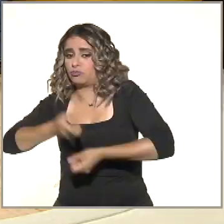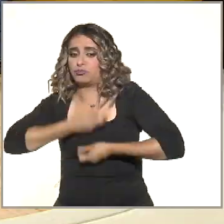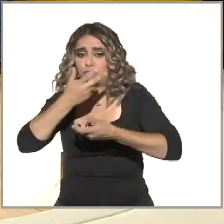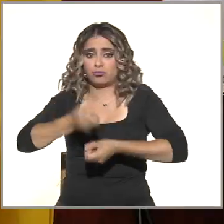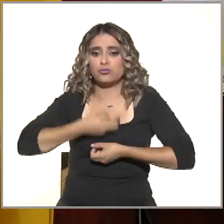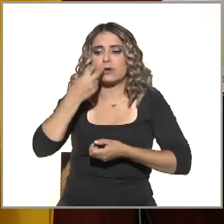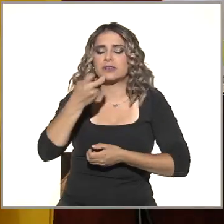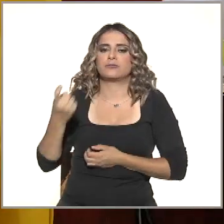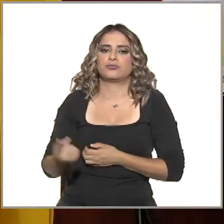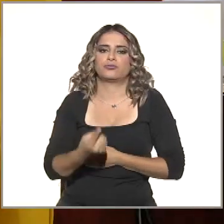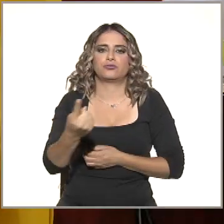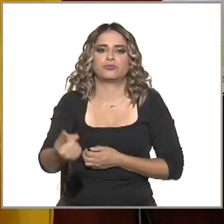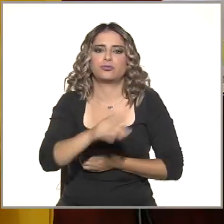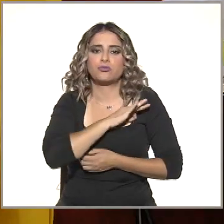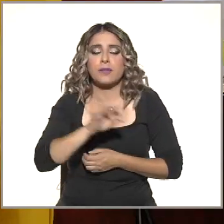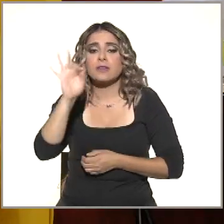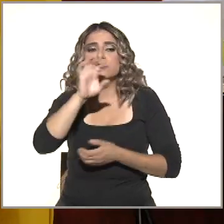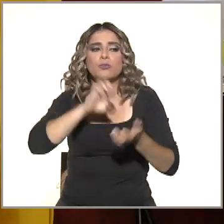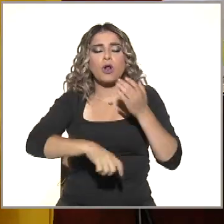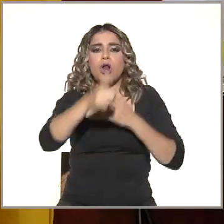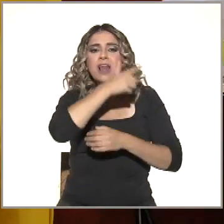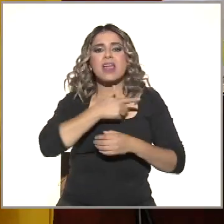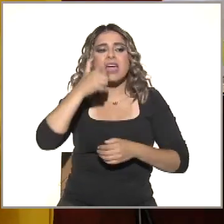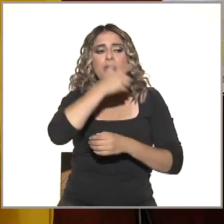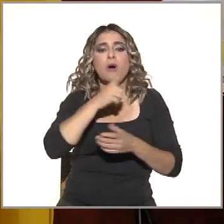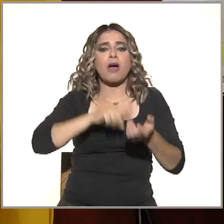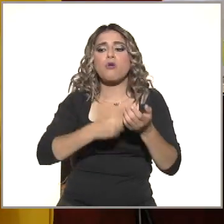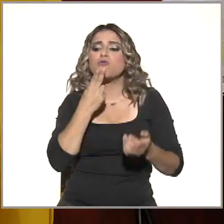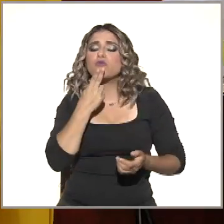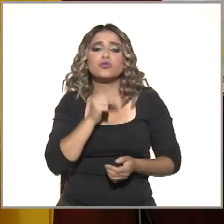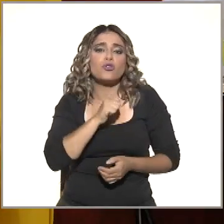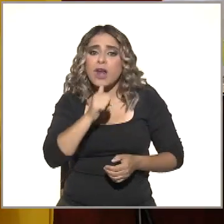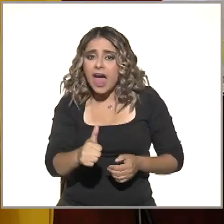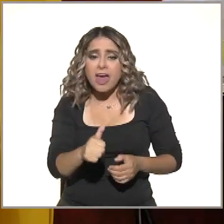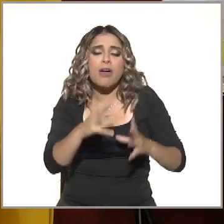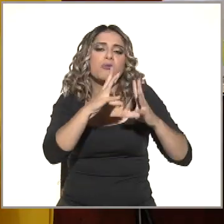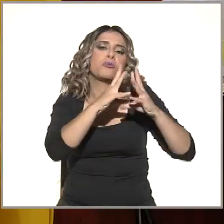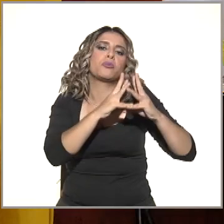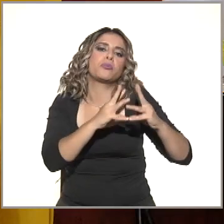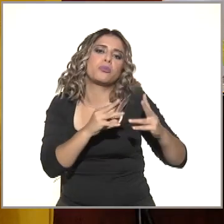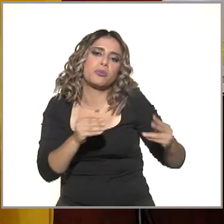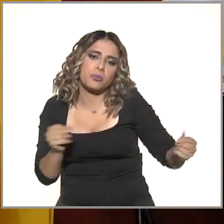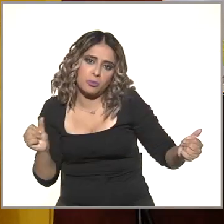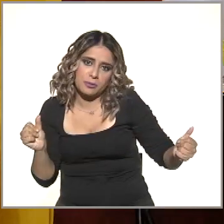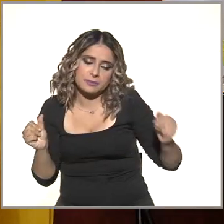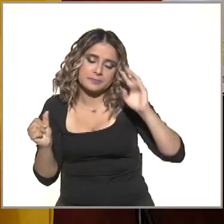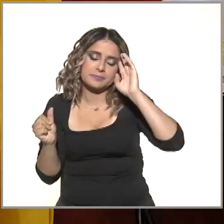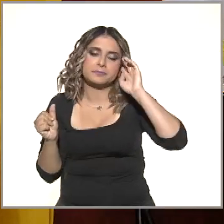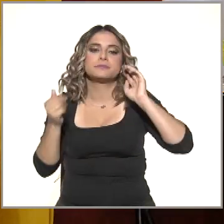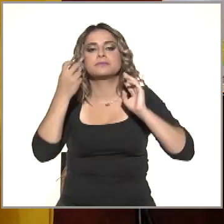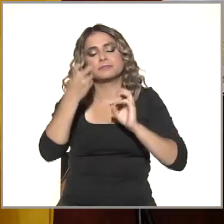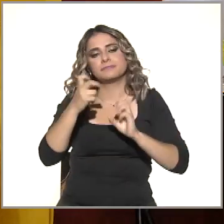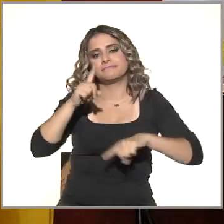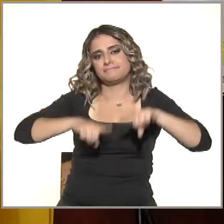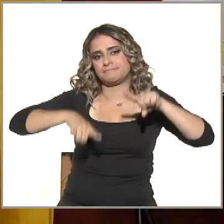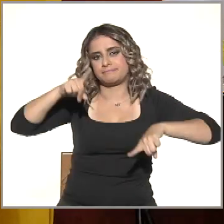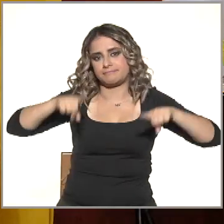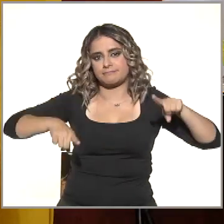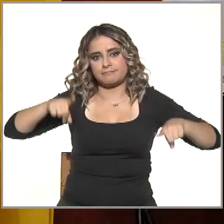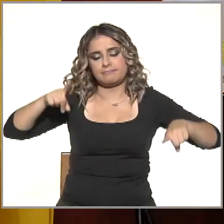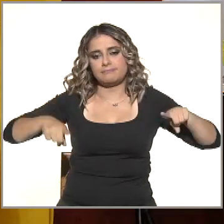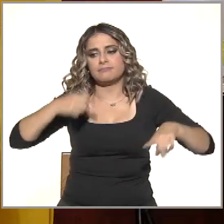lenguas solitas no existirían. Exacto. Y todo depende de